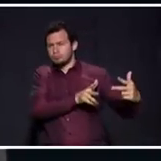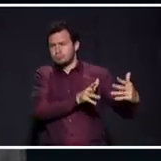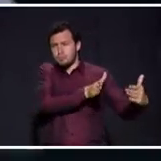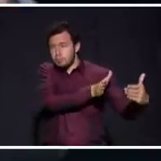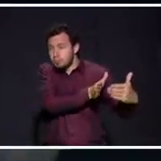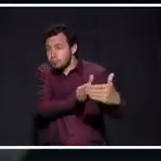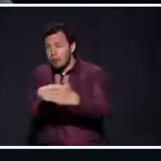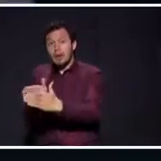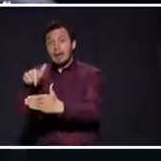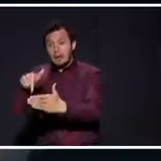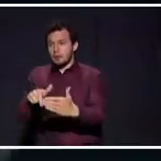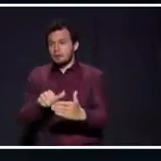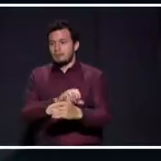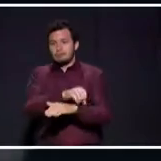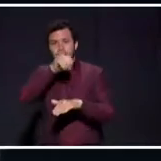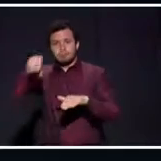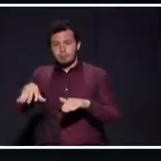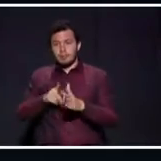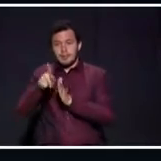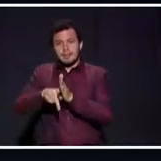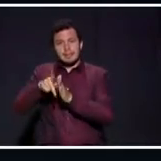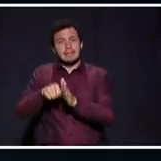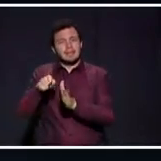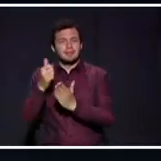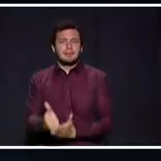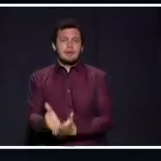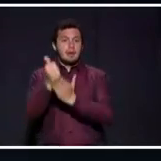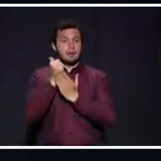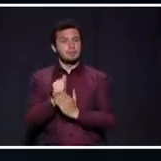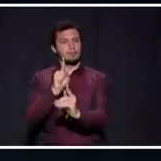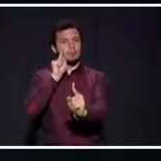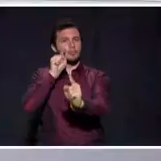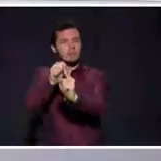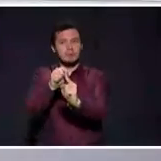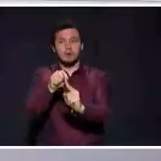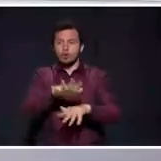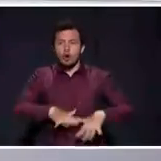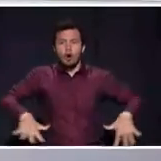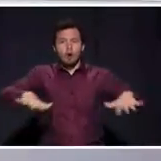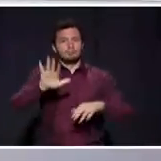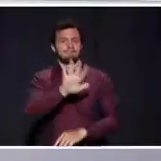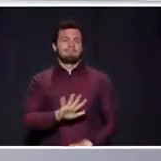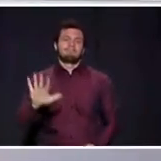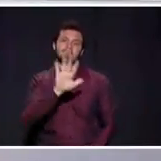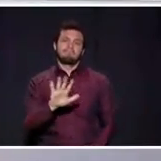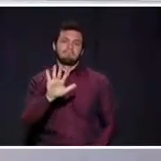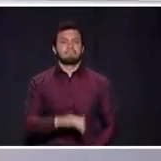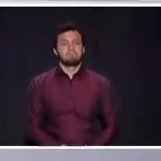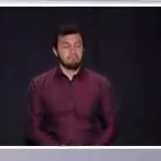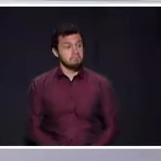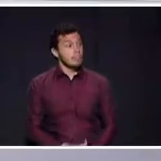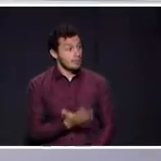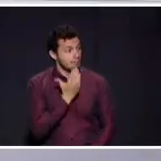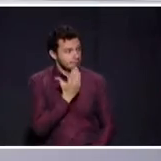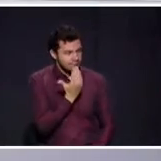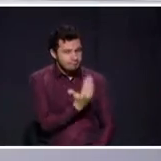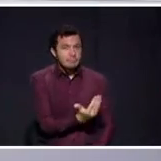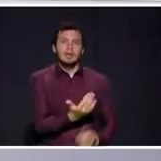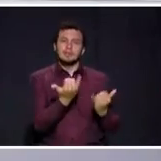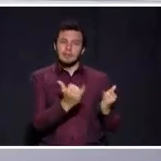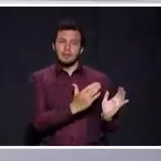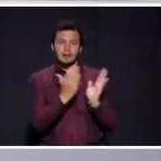como el gran núcleo articulador del ordenamiento del departamento gracias candidato y ahora escuchamos al aspirante por el